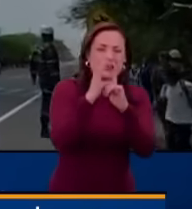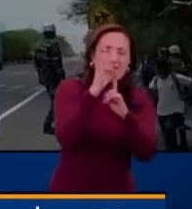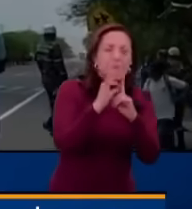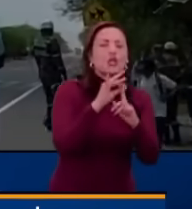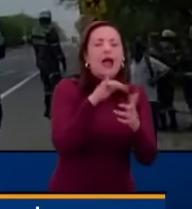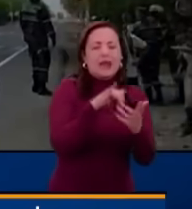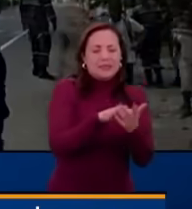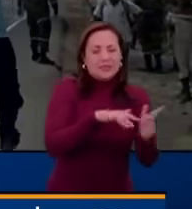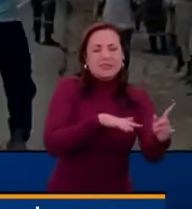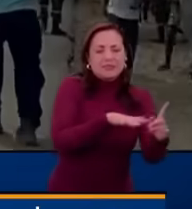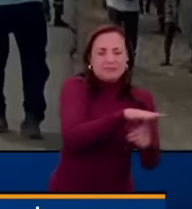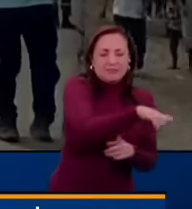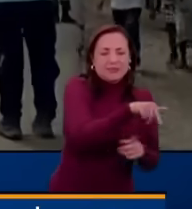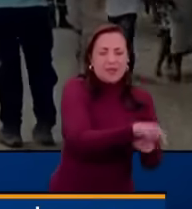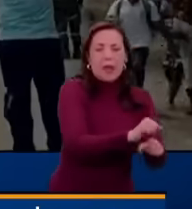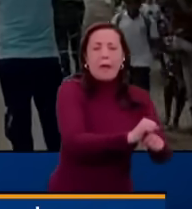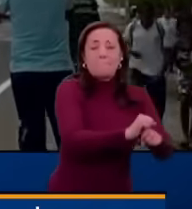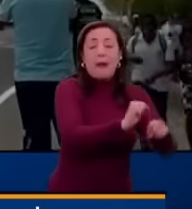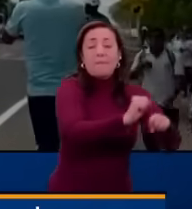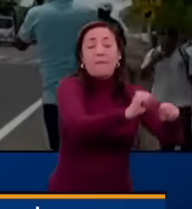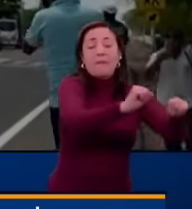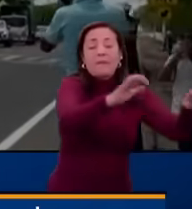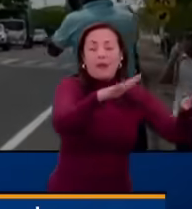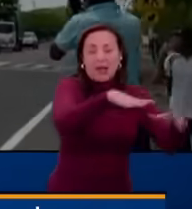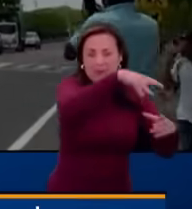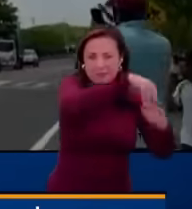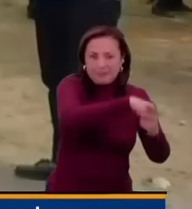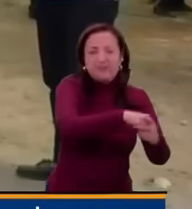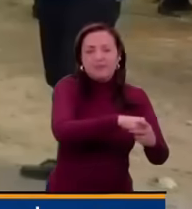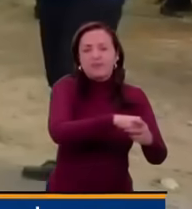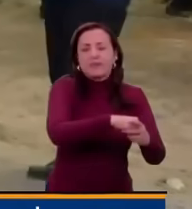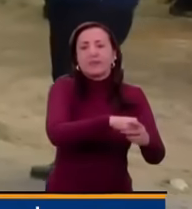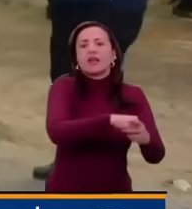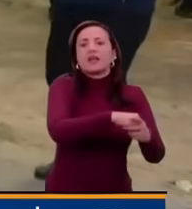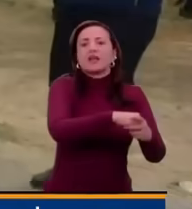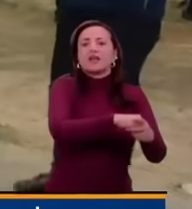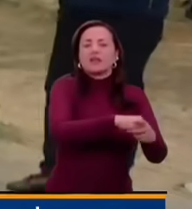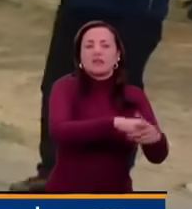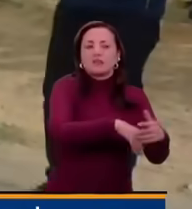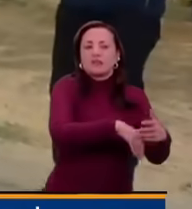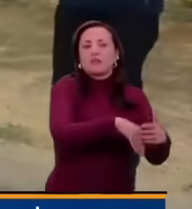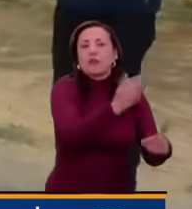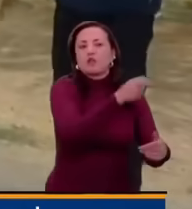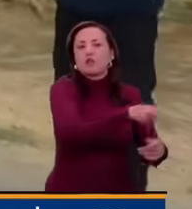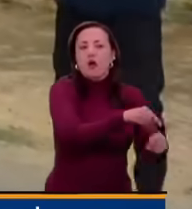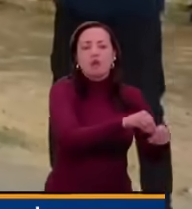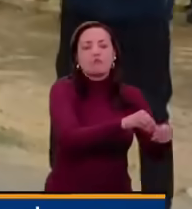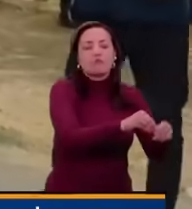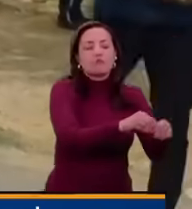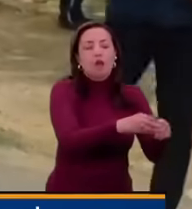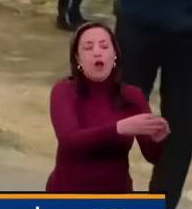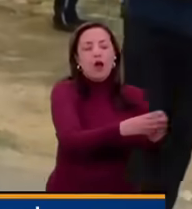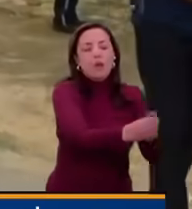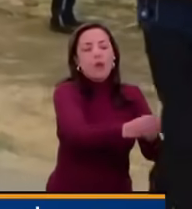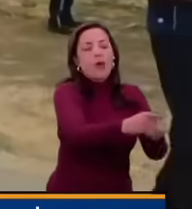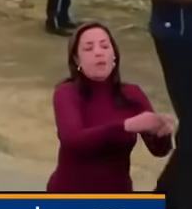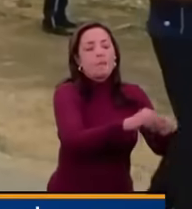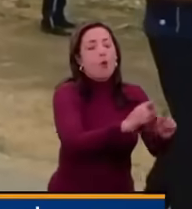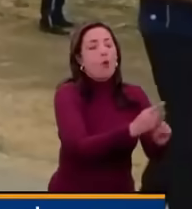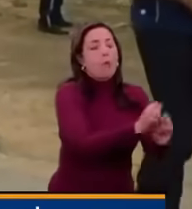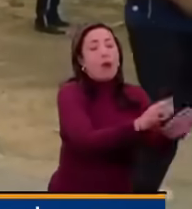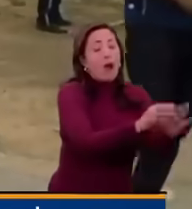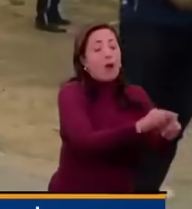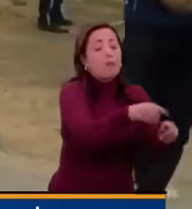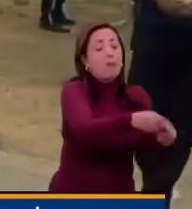accionar este material y Asimismo pues obviamente comienza a detonar por simpatía quiere decir primero se detona una luego a